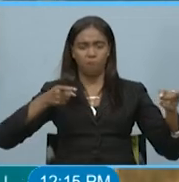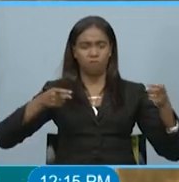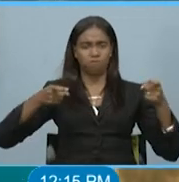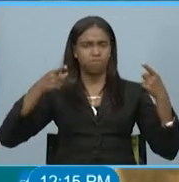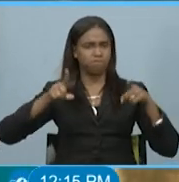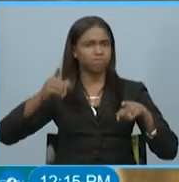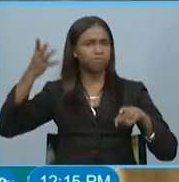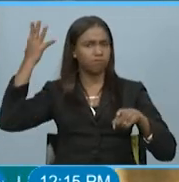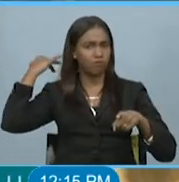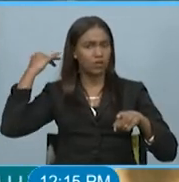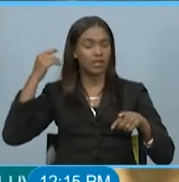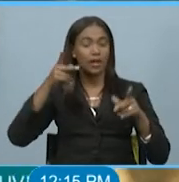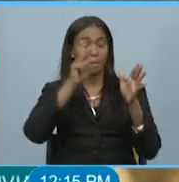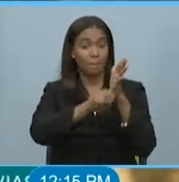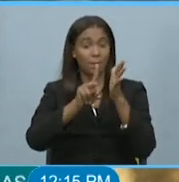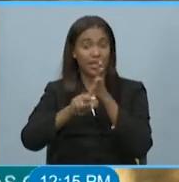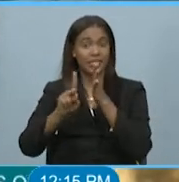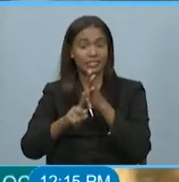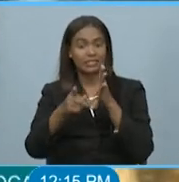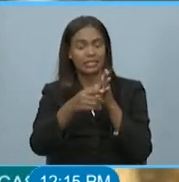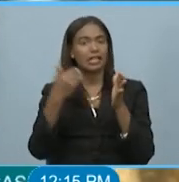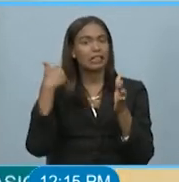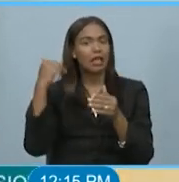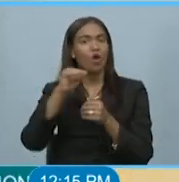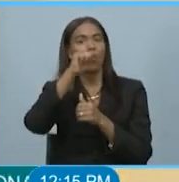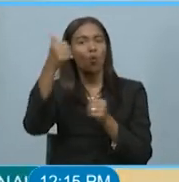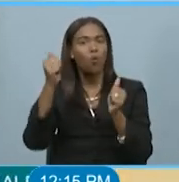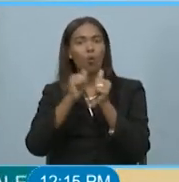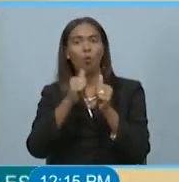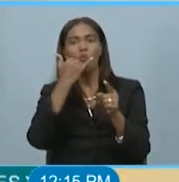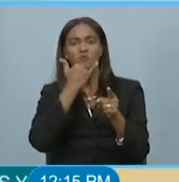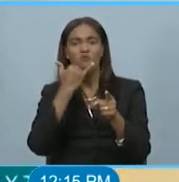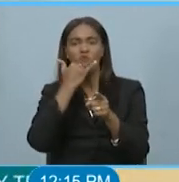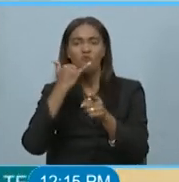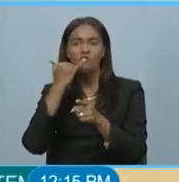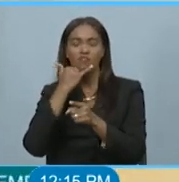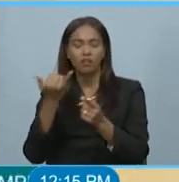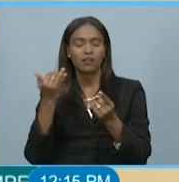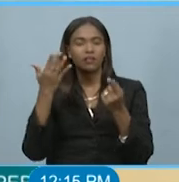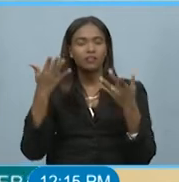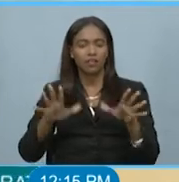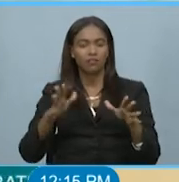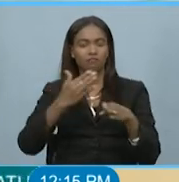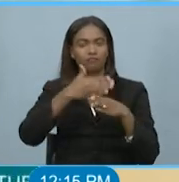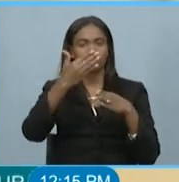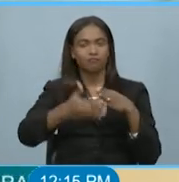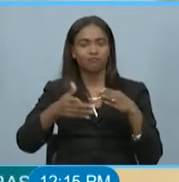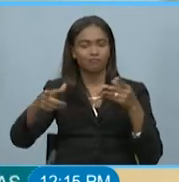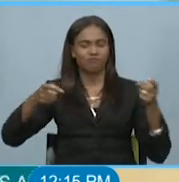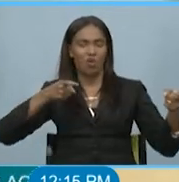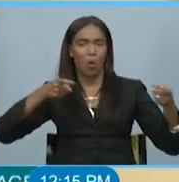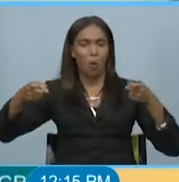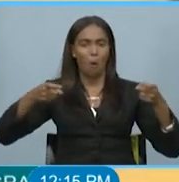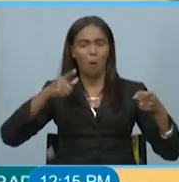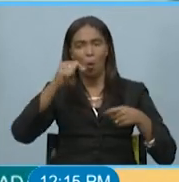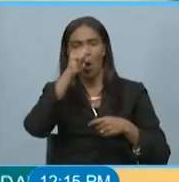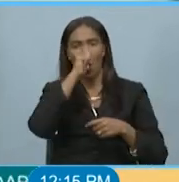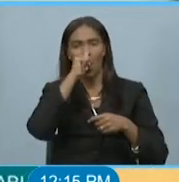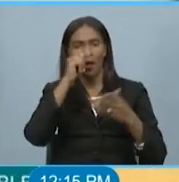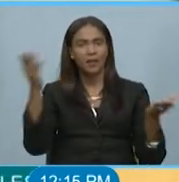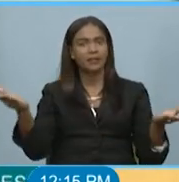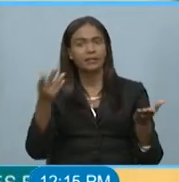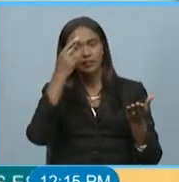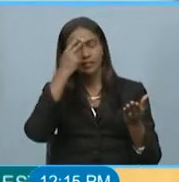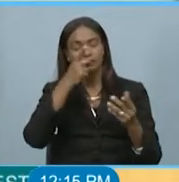Molina. Crímenes estos que marcaron, junto a otros errores y desaciertos, el final de la satrapía del régimen que se erigió sobre la nación